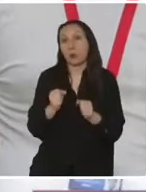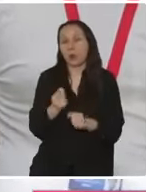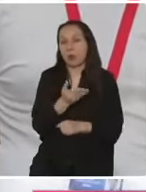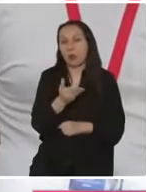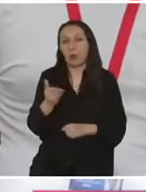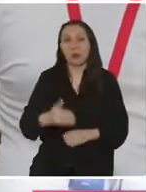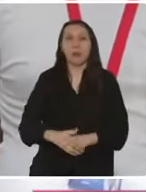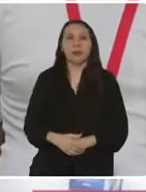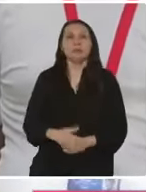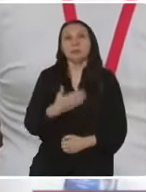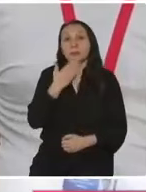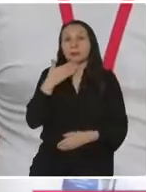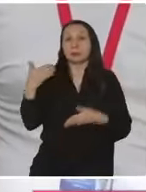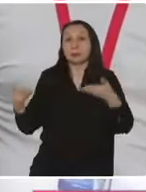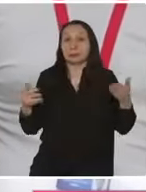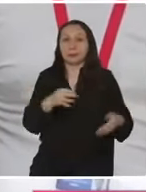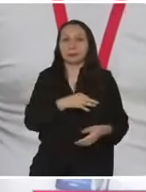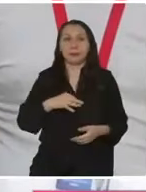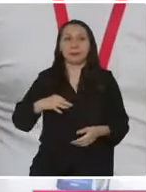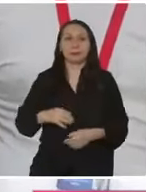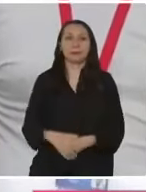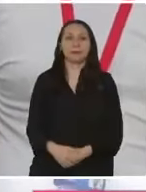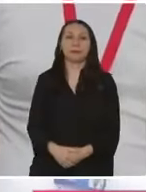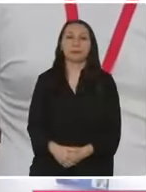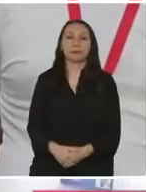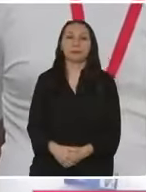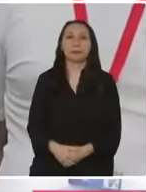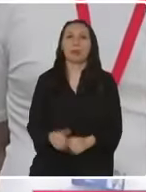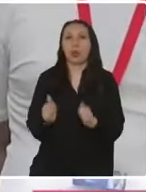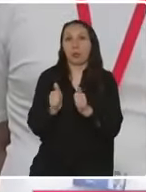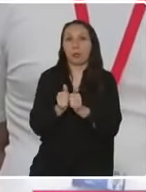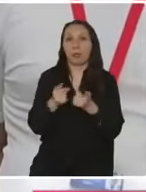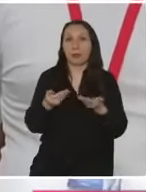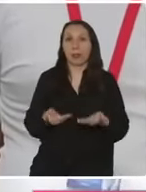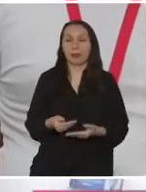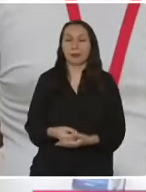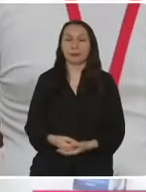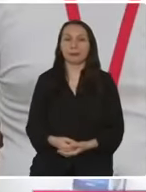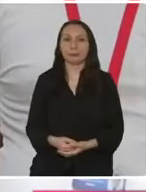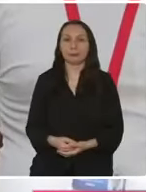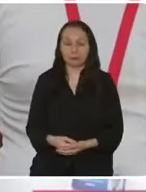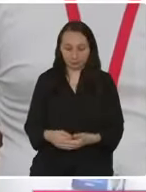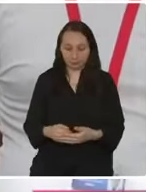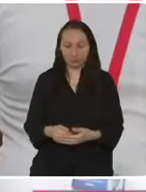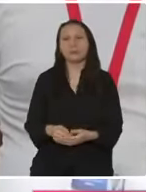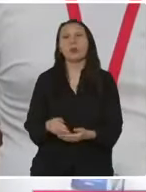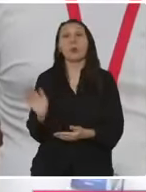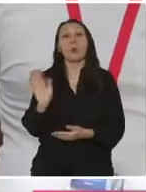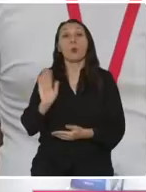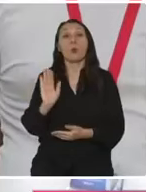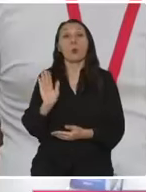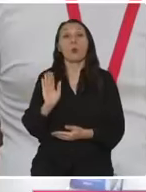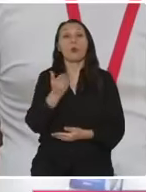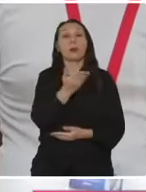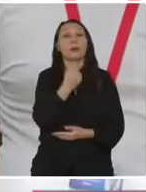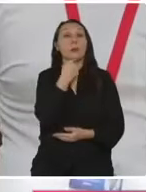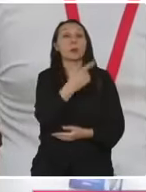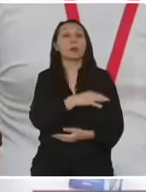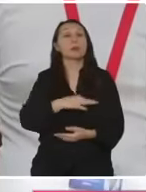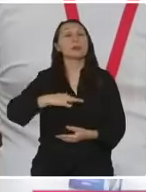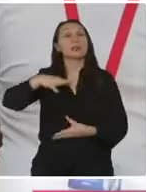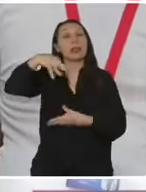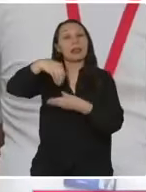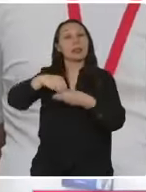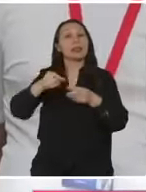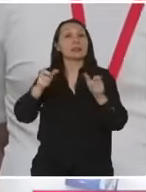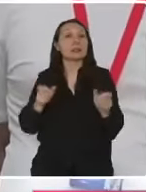tener, también para las ministras, para la ministra que me acompaña. Hola, para la ministra del Interior